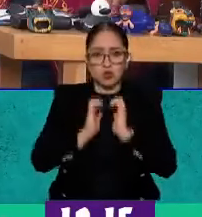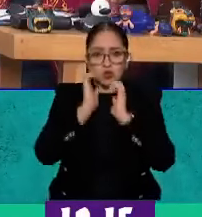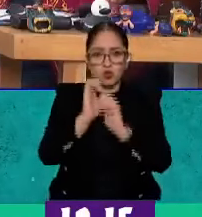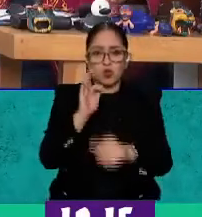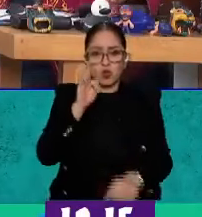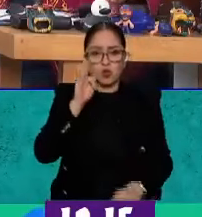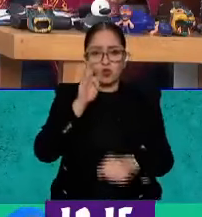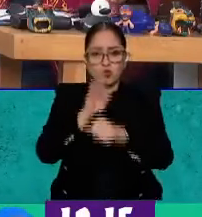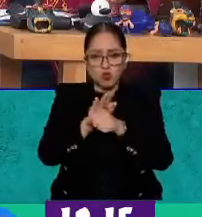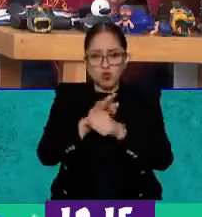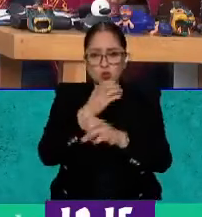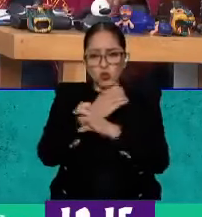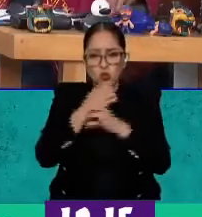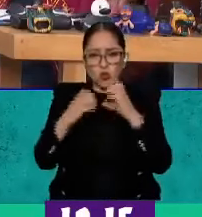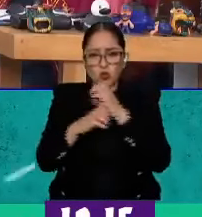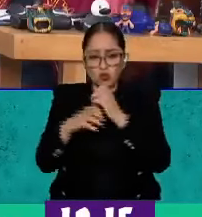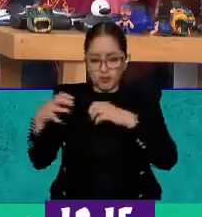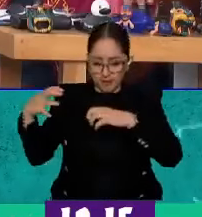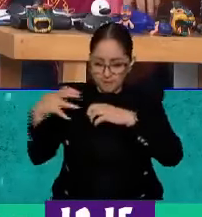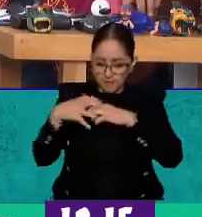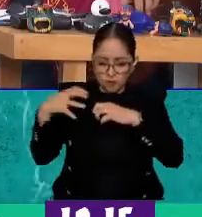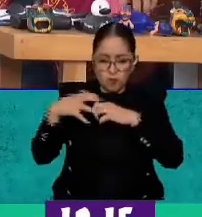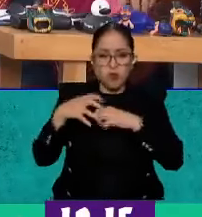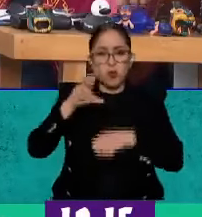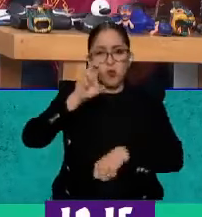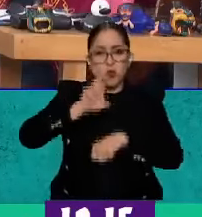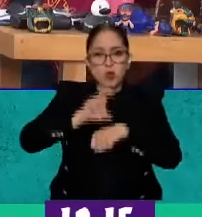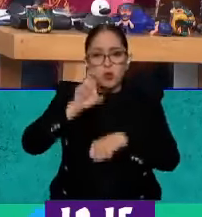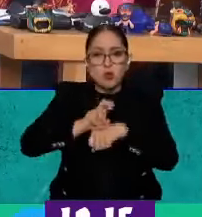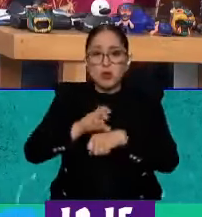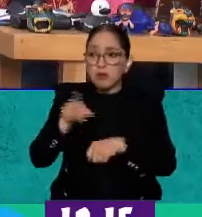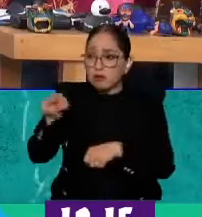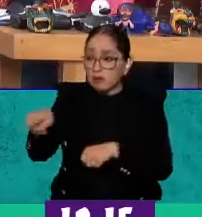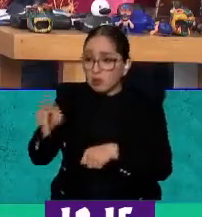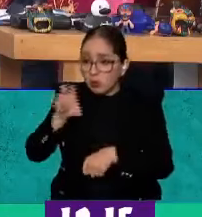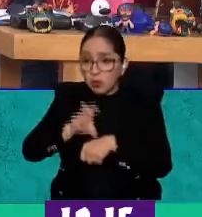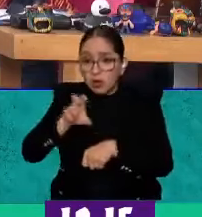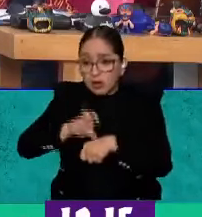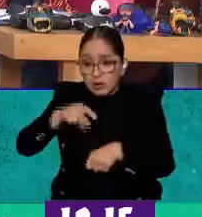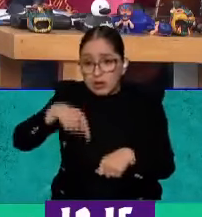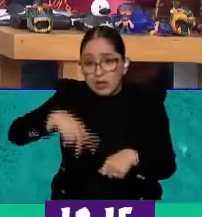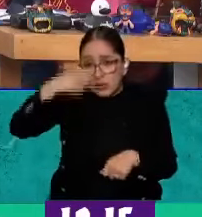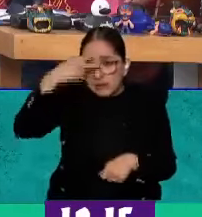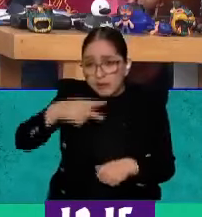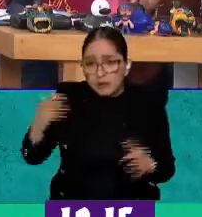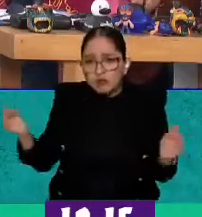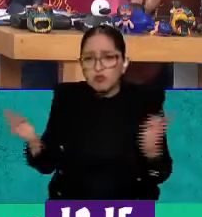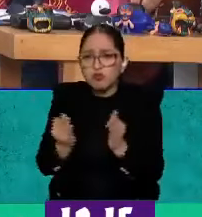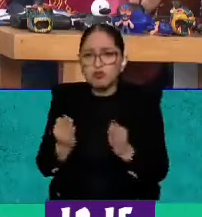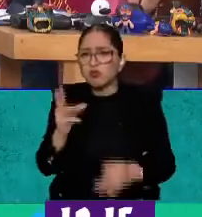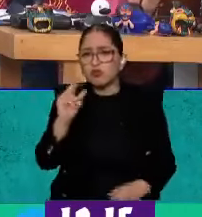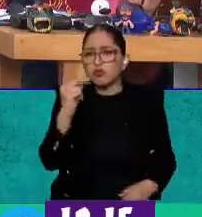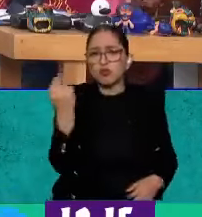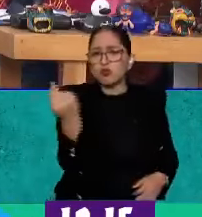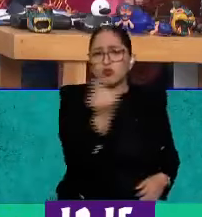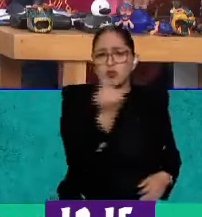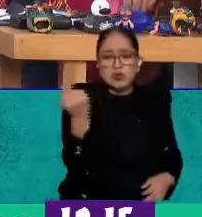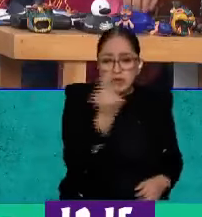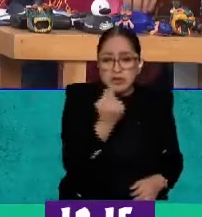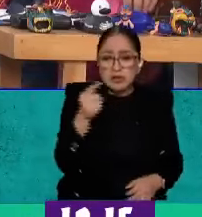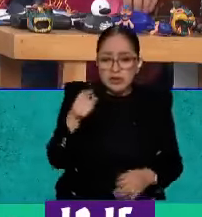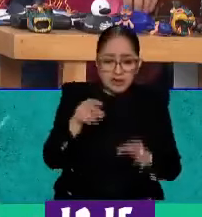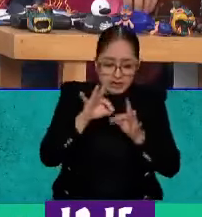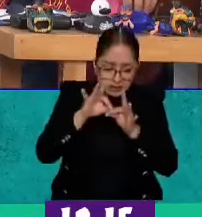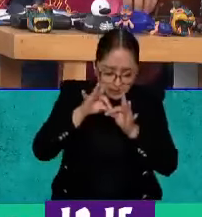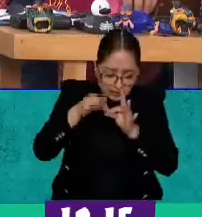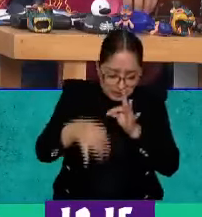huevo. Por eso, aquí en México no necesitamos refrigerarlos. Una vez que le quitan esa tapita, aunque se la vuelvan a poner, una vez que le quitan esa capita,